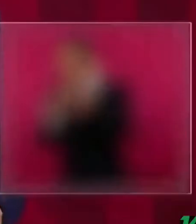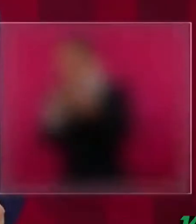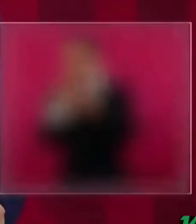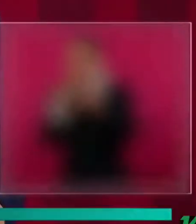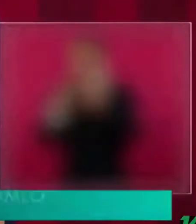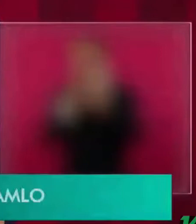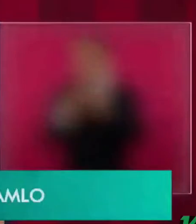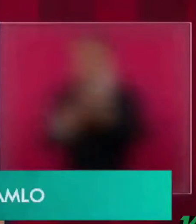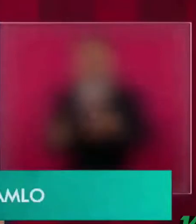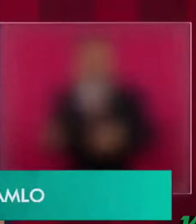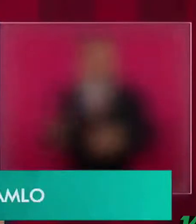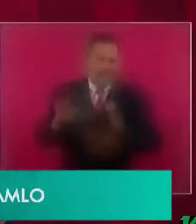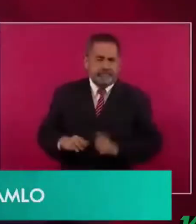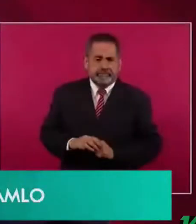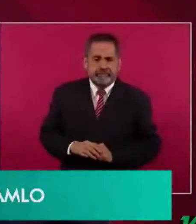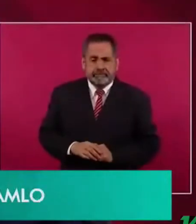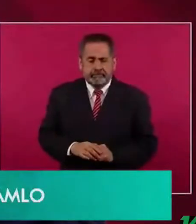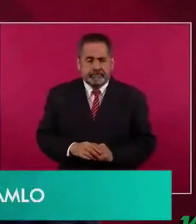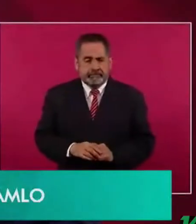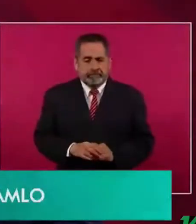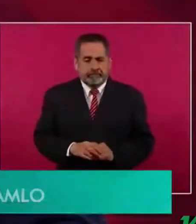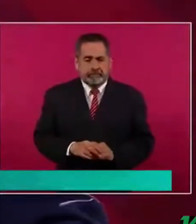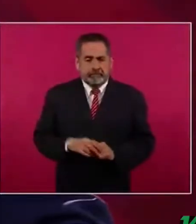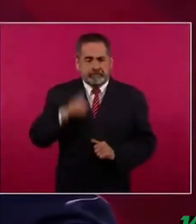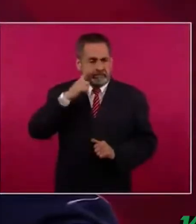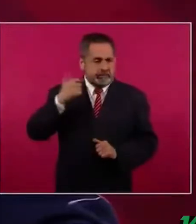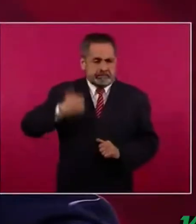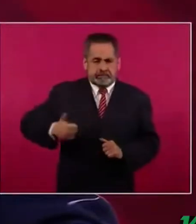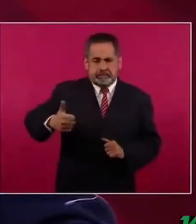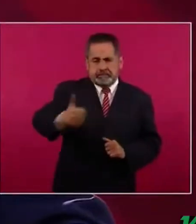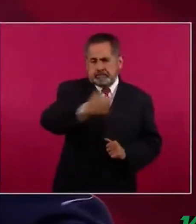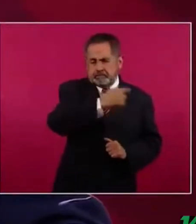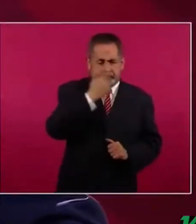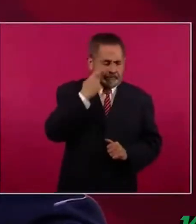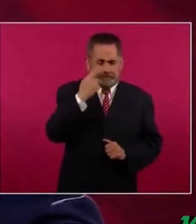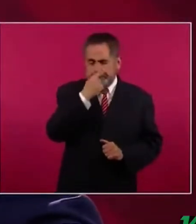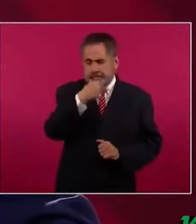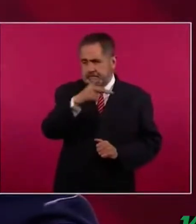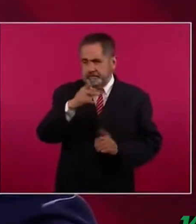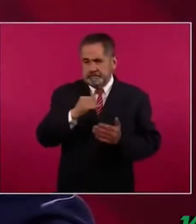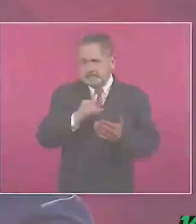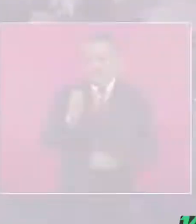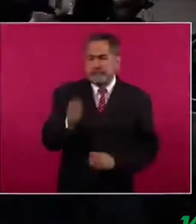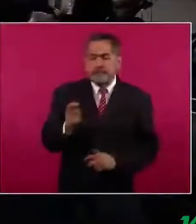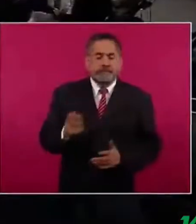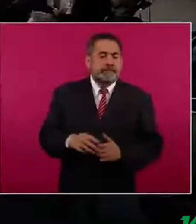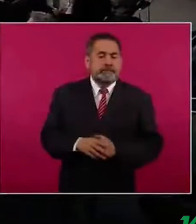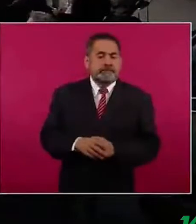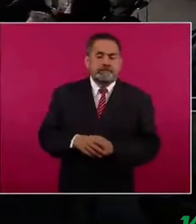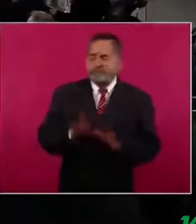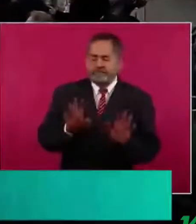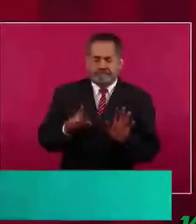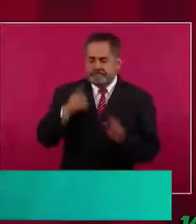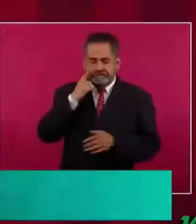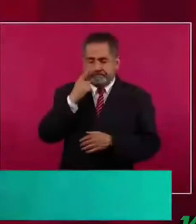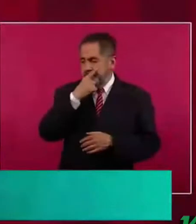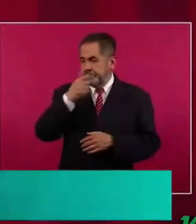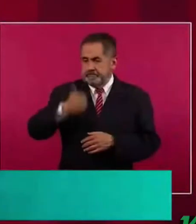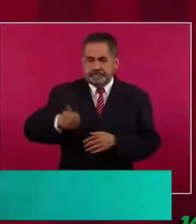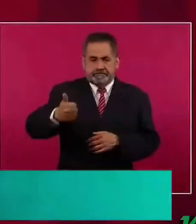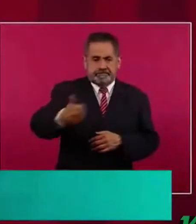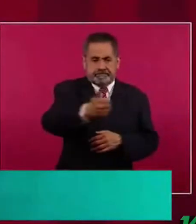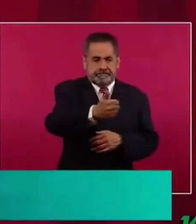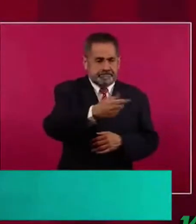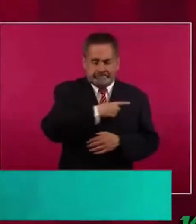Senado, Ricardo Monreal. Que cada quien asuma tu responsabilidad. Cada quien tiene que